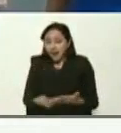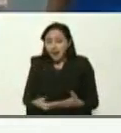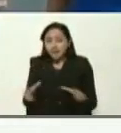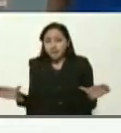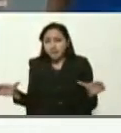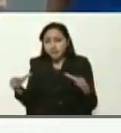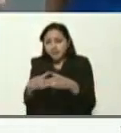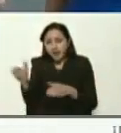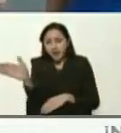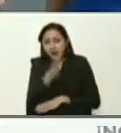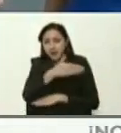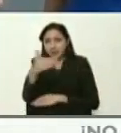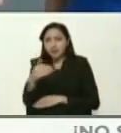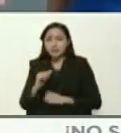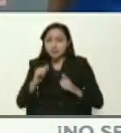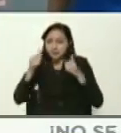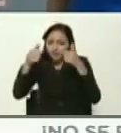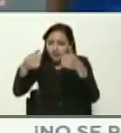Barrio Tricolor,